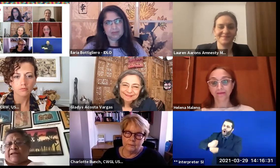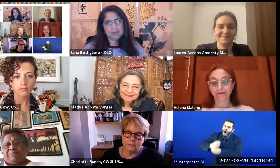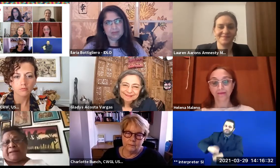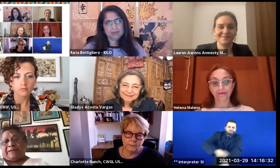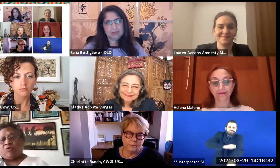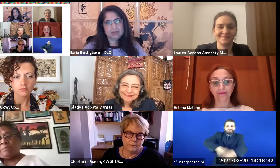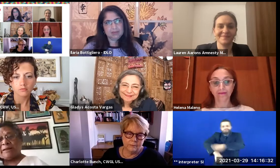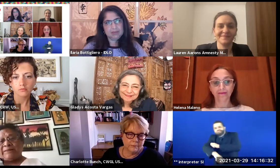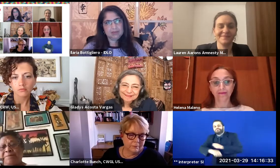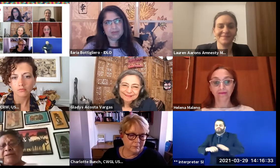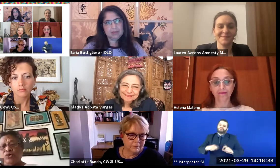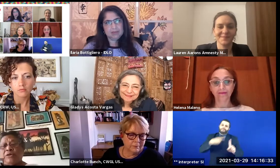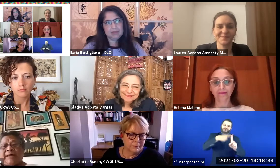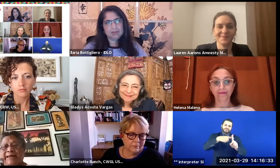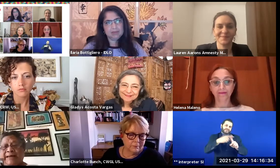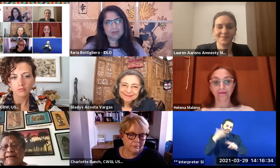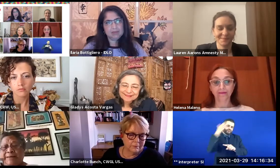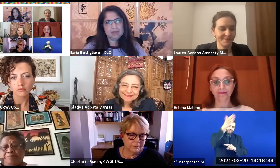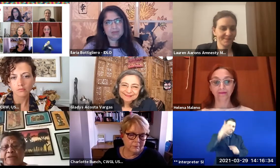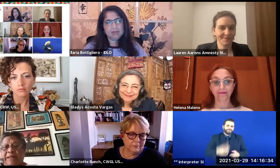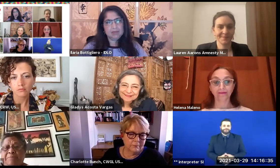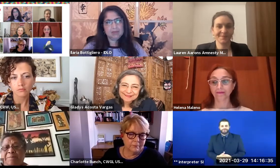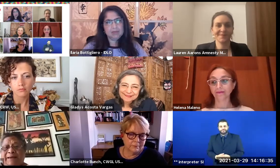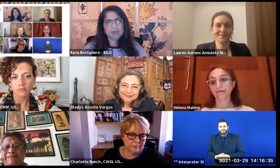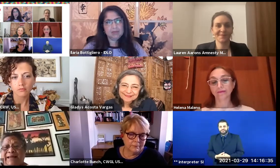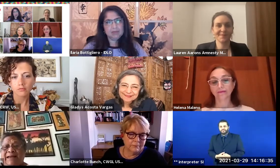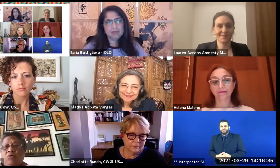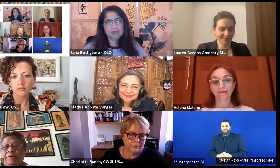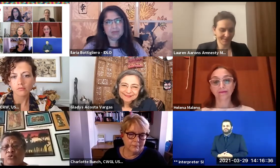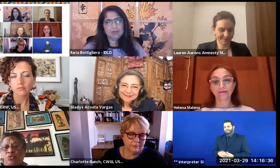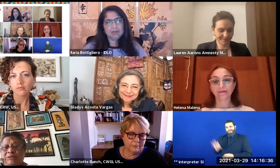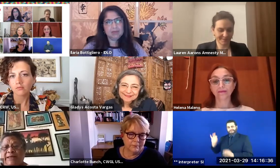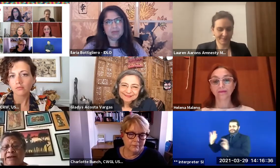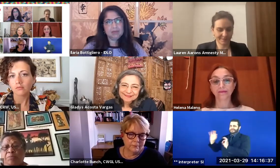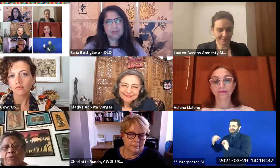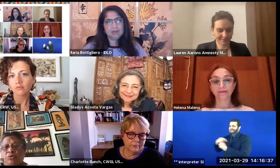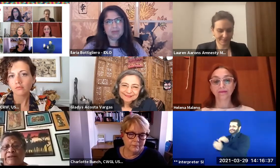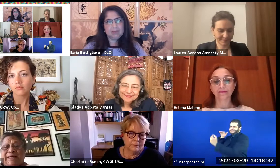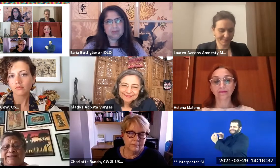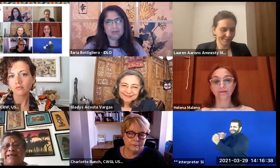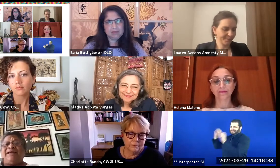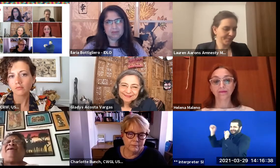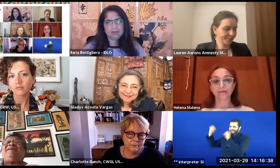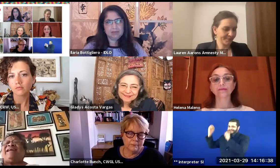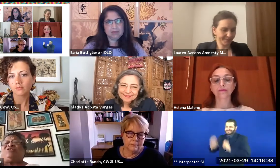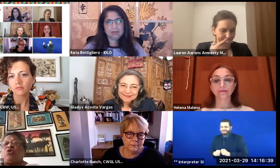Coincido totalmente con el planteamiento de Helena. Me parece que la juventud tiene la oportunidad